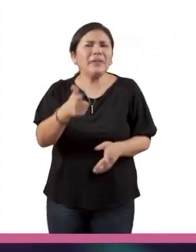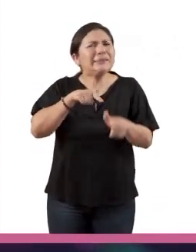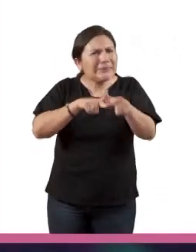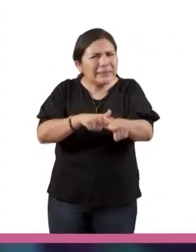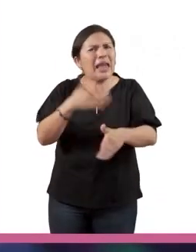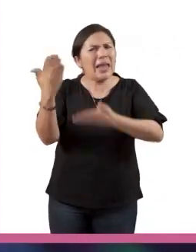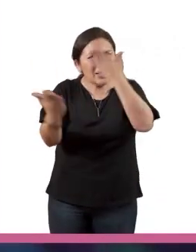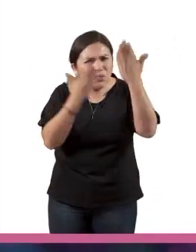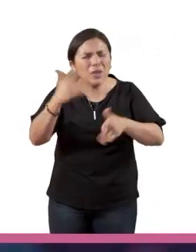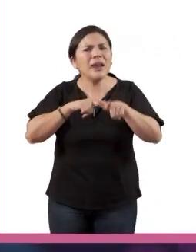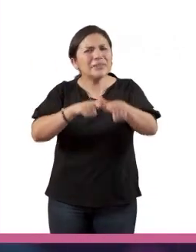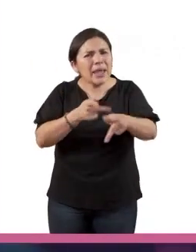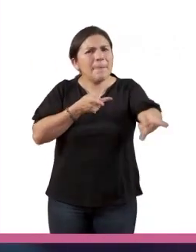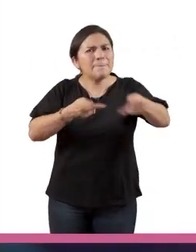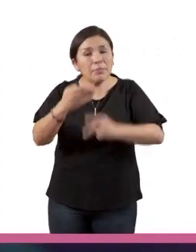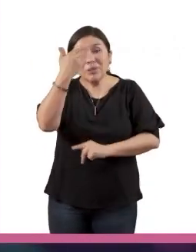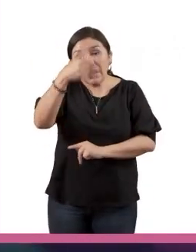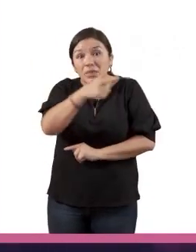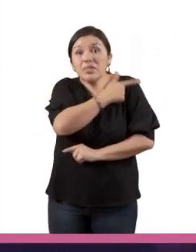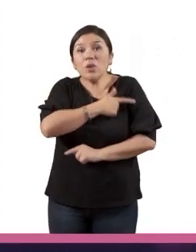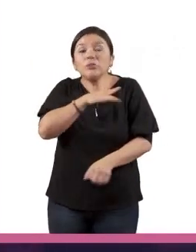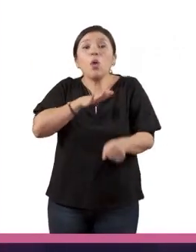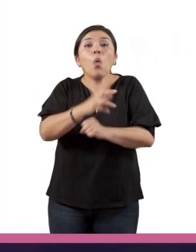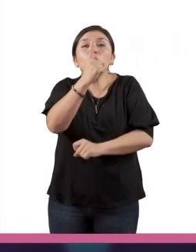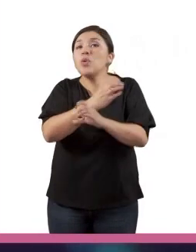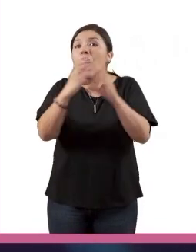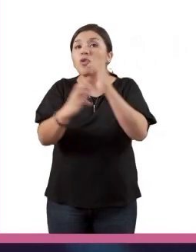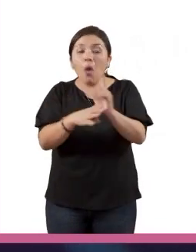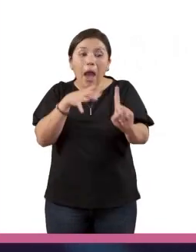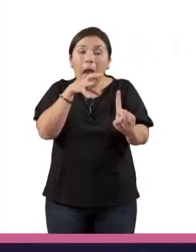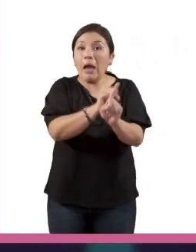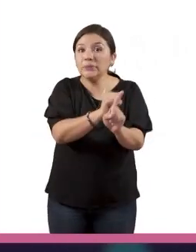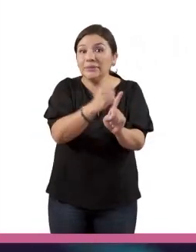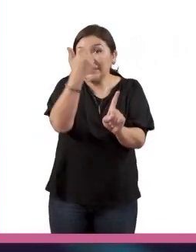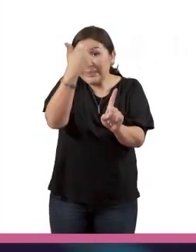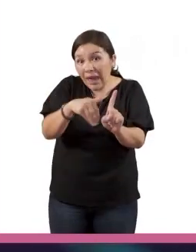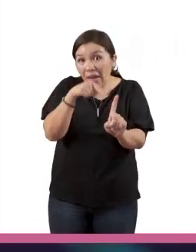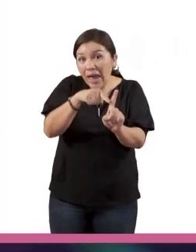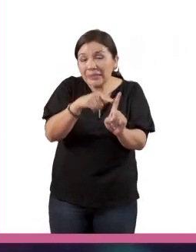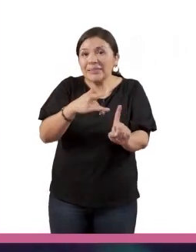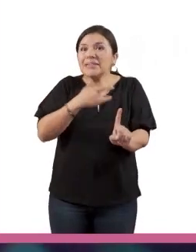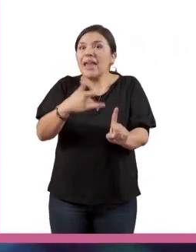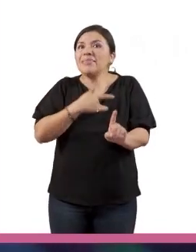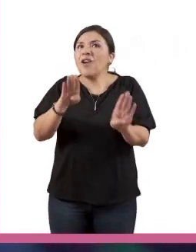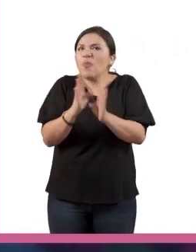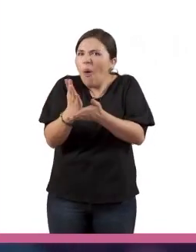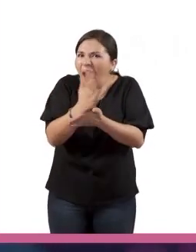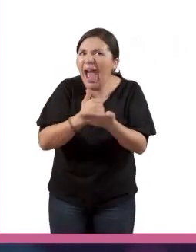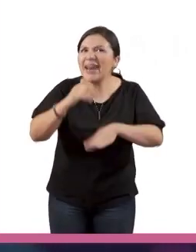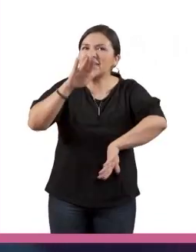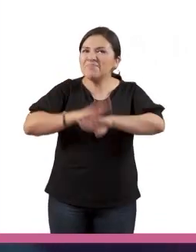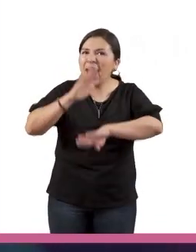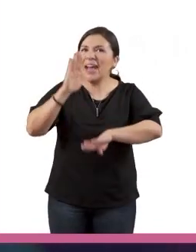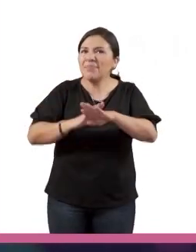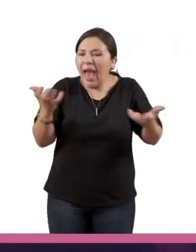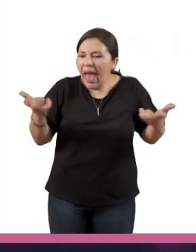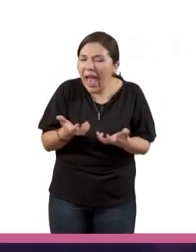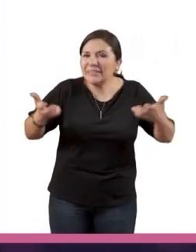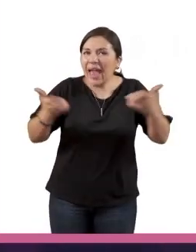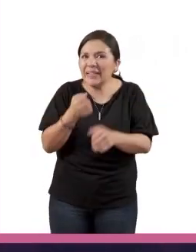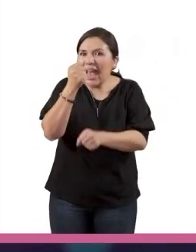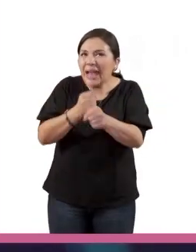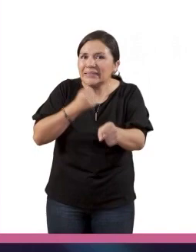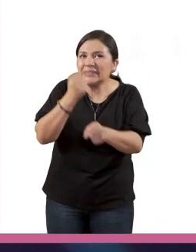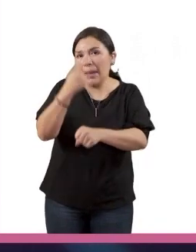Síganse preparando. Si saben algo que les gusta, que les apasione, que los despierte con ganas de despertarse ese